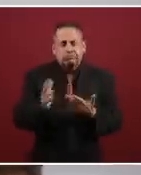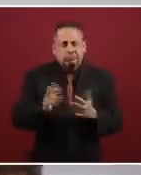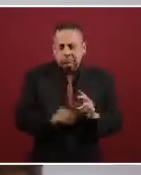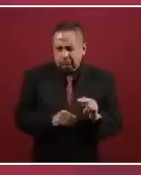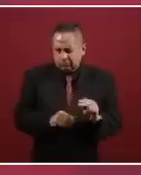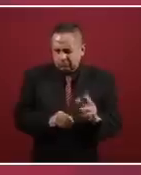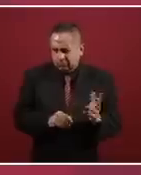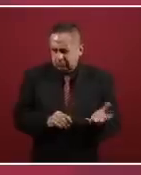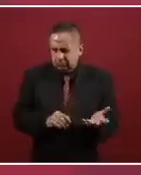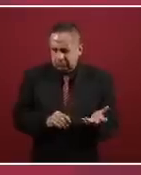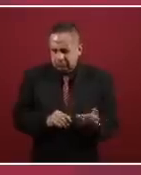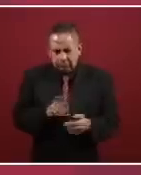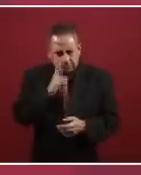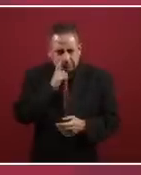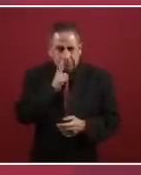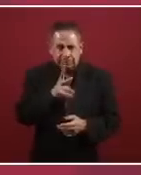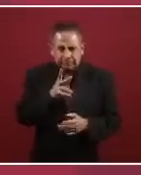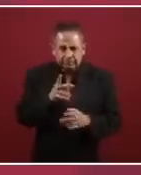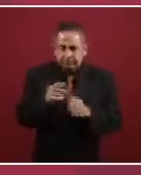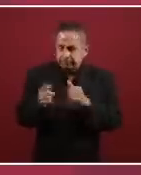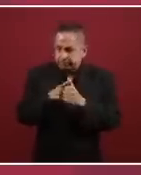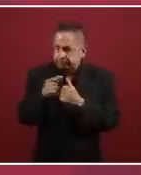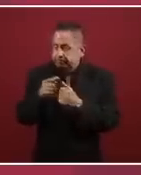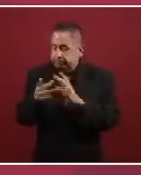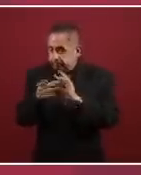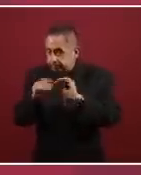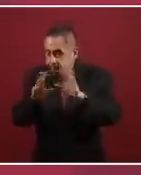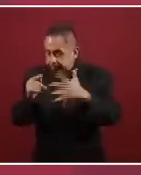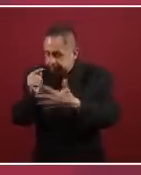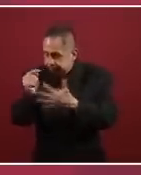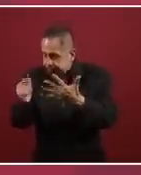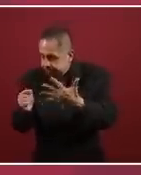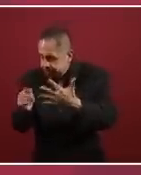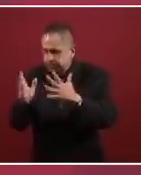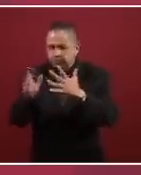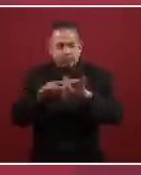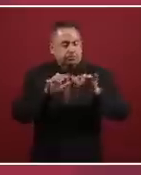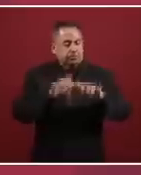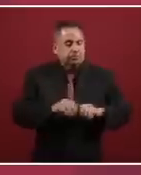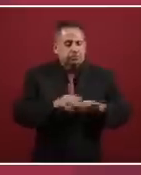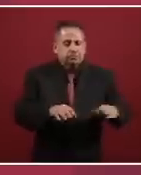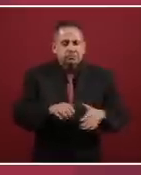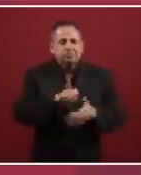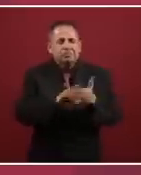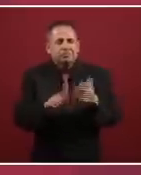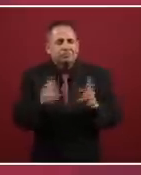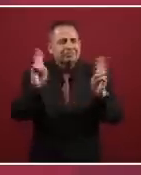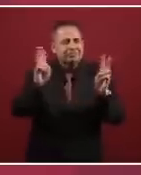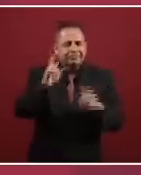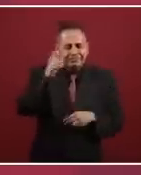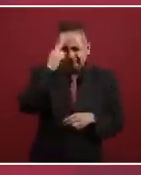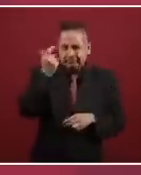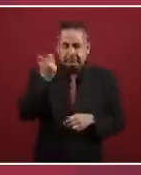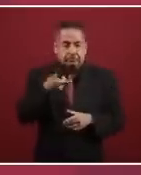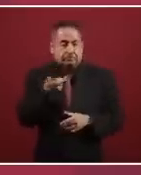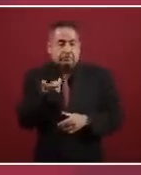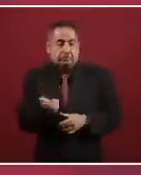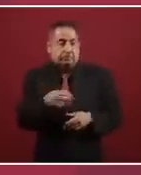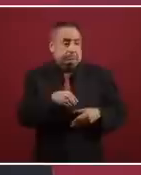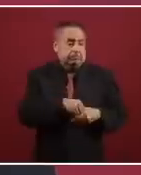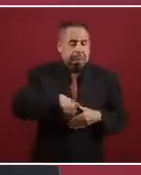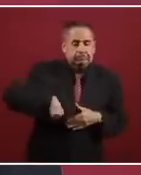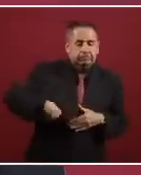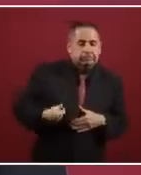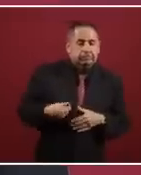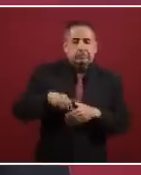Mejor tener todos los elementos, todo esto, por ejemplo, de la partida secreta, o sea,